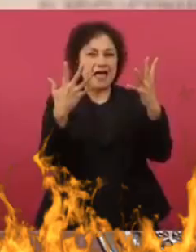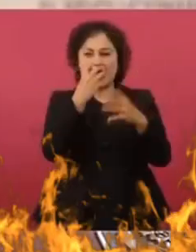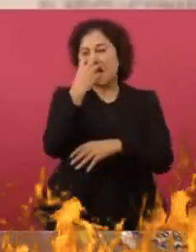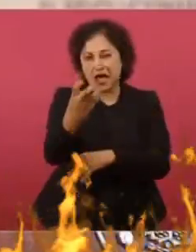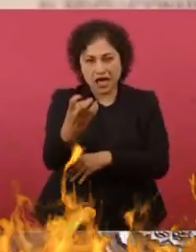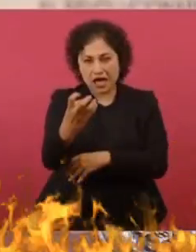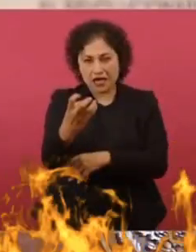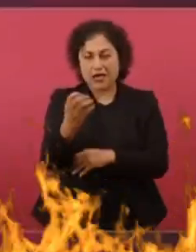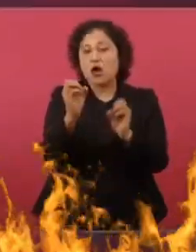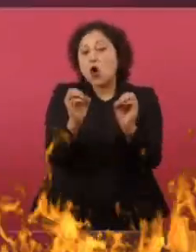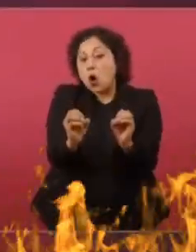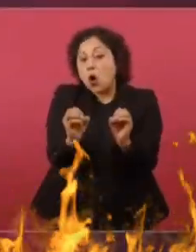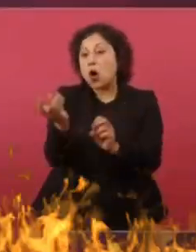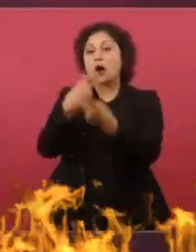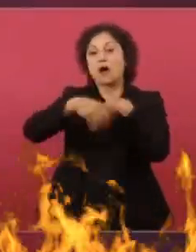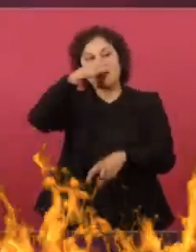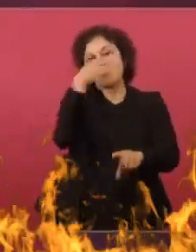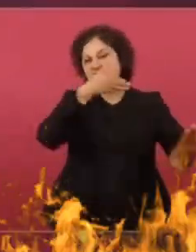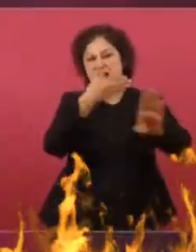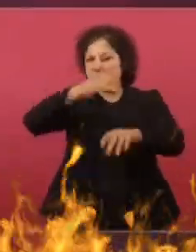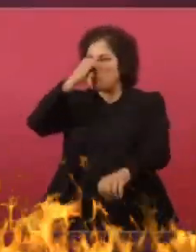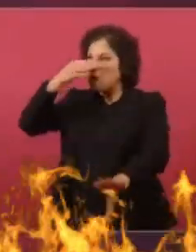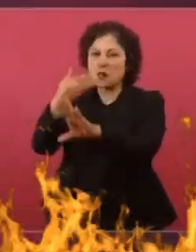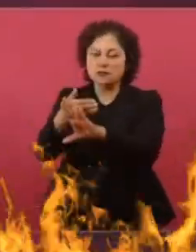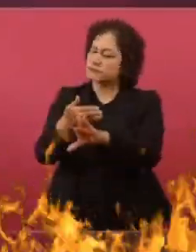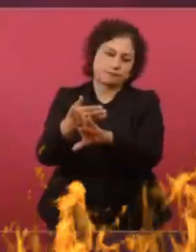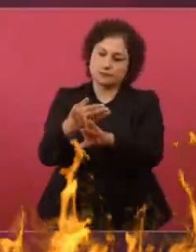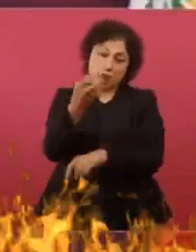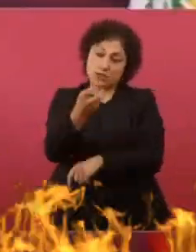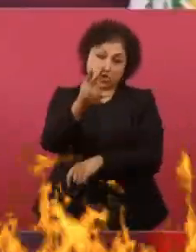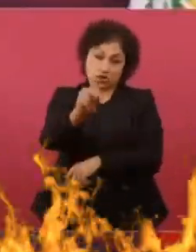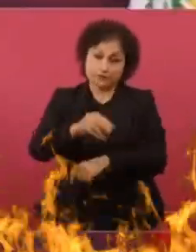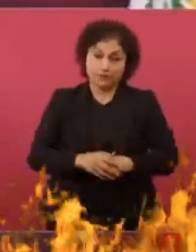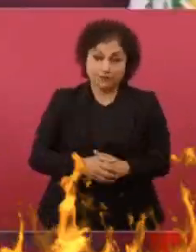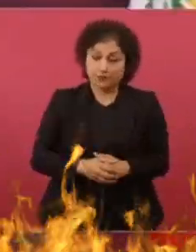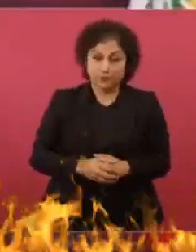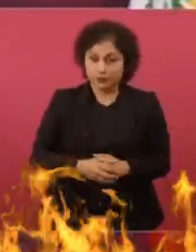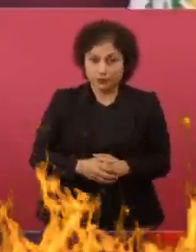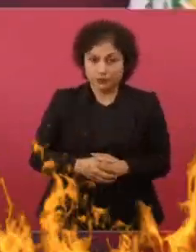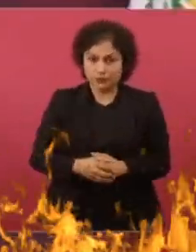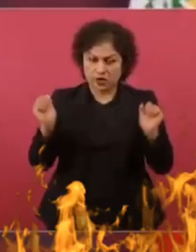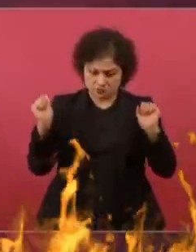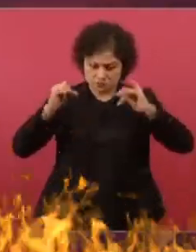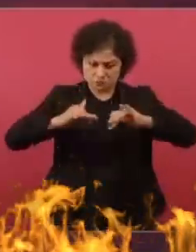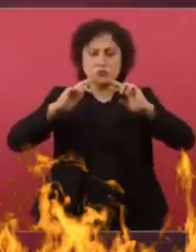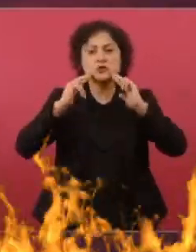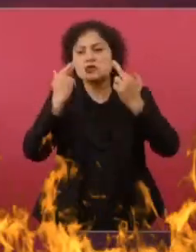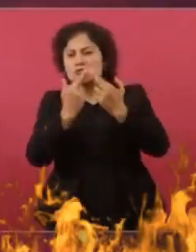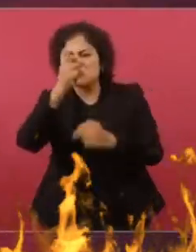o lo peor, a ofender a otros. No, no, es la conmemoración